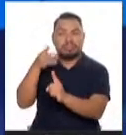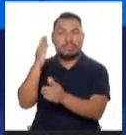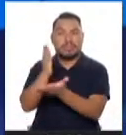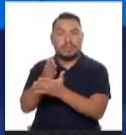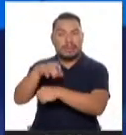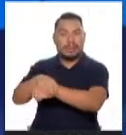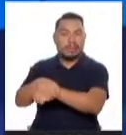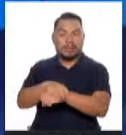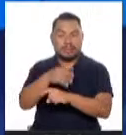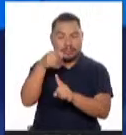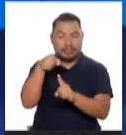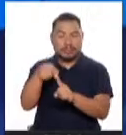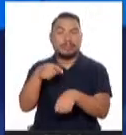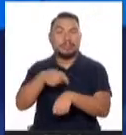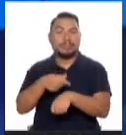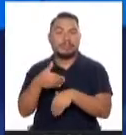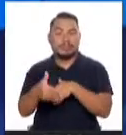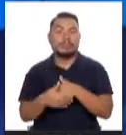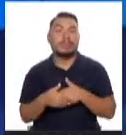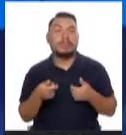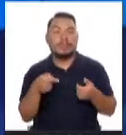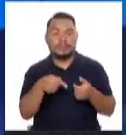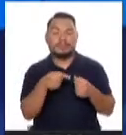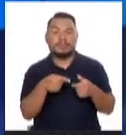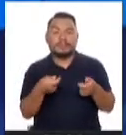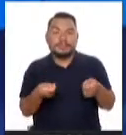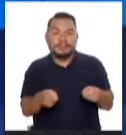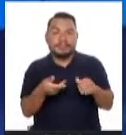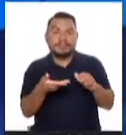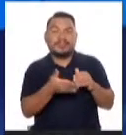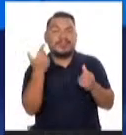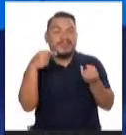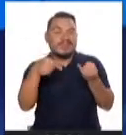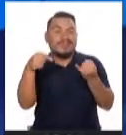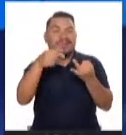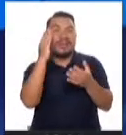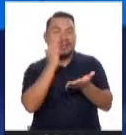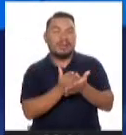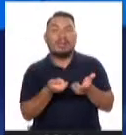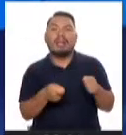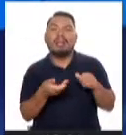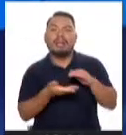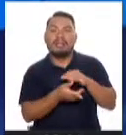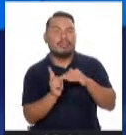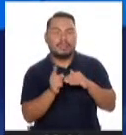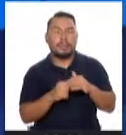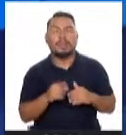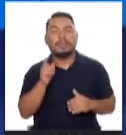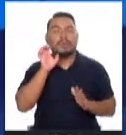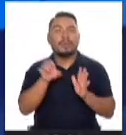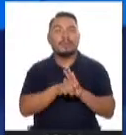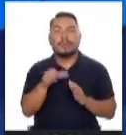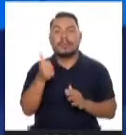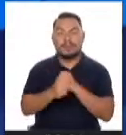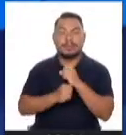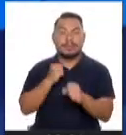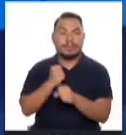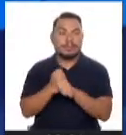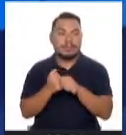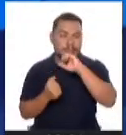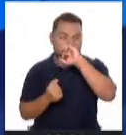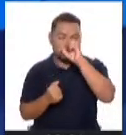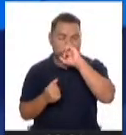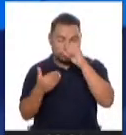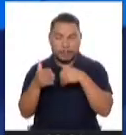el plazo de prescripción se alarga por la mitad de la pena. O sea, si tenía 10 años para prescribir, como ya